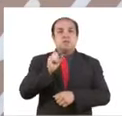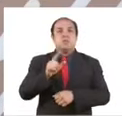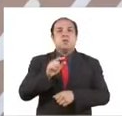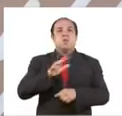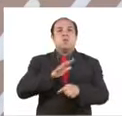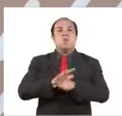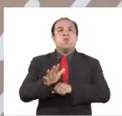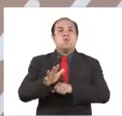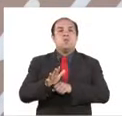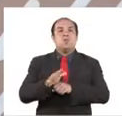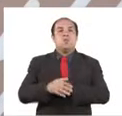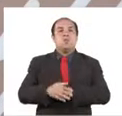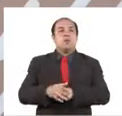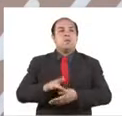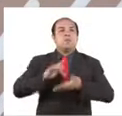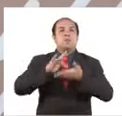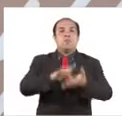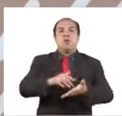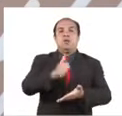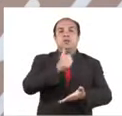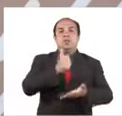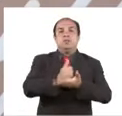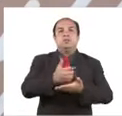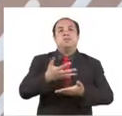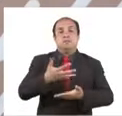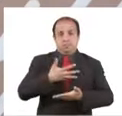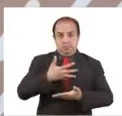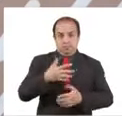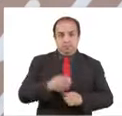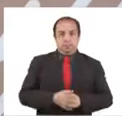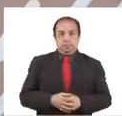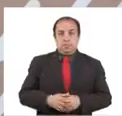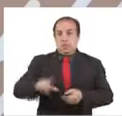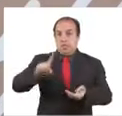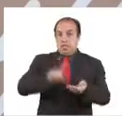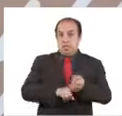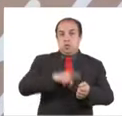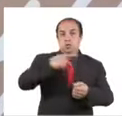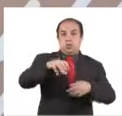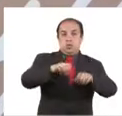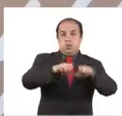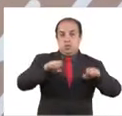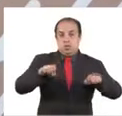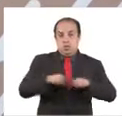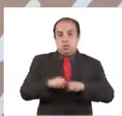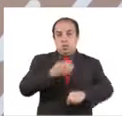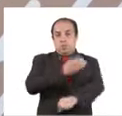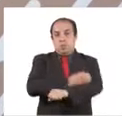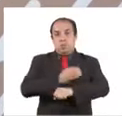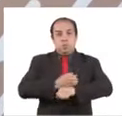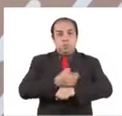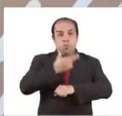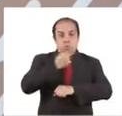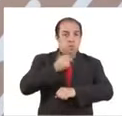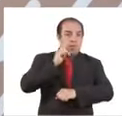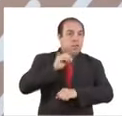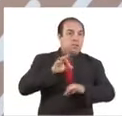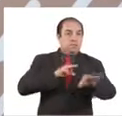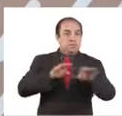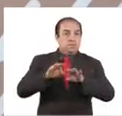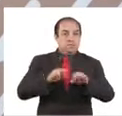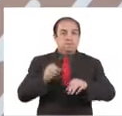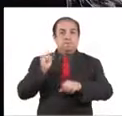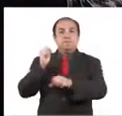quieren tener en su ciudad. Dentro de sus mismos equipos y compañeros y compañeras de trabajo,